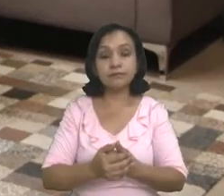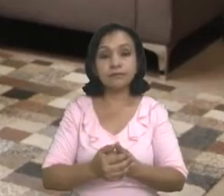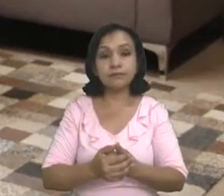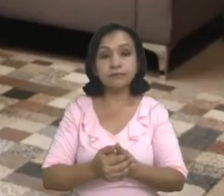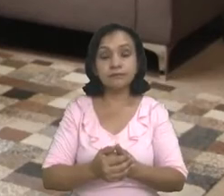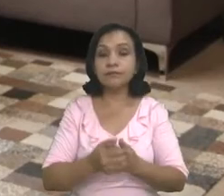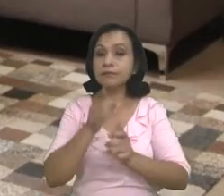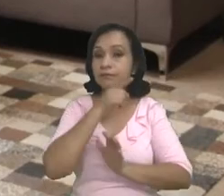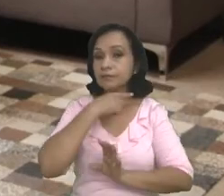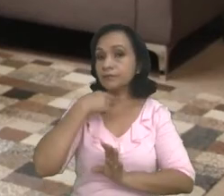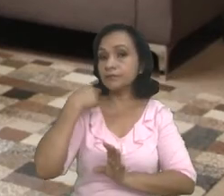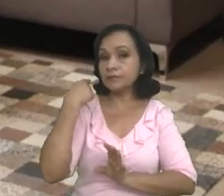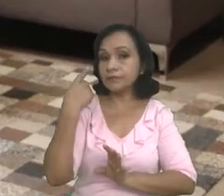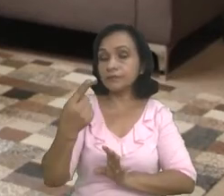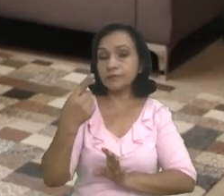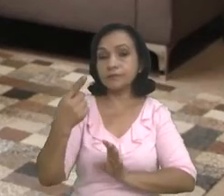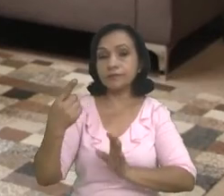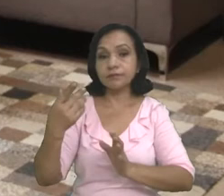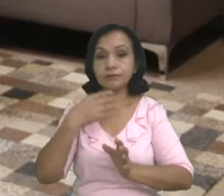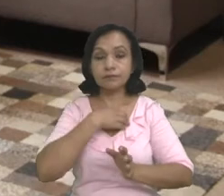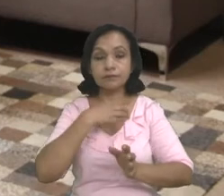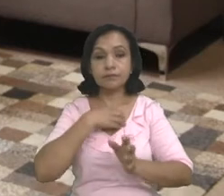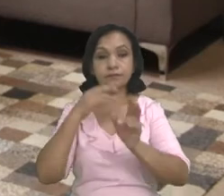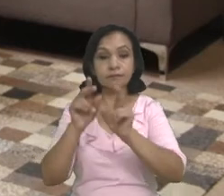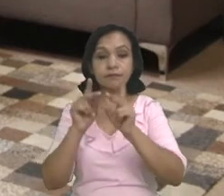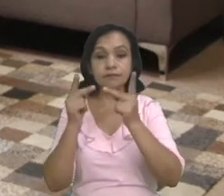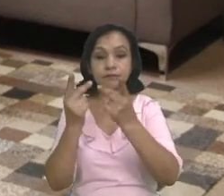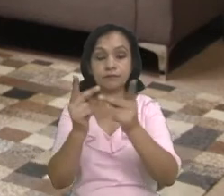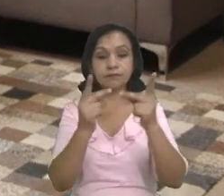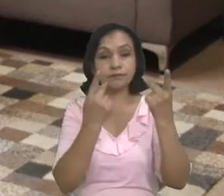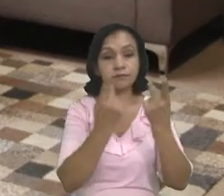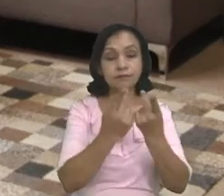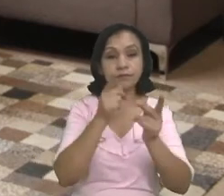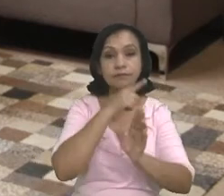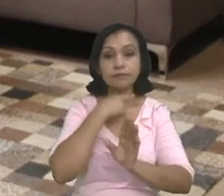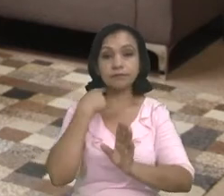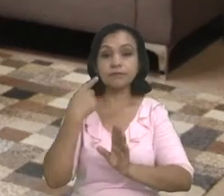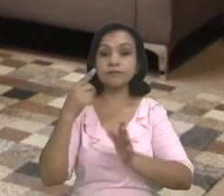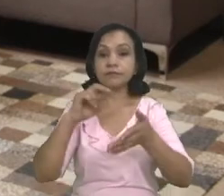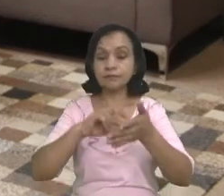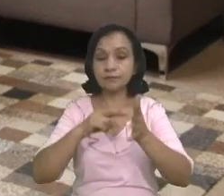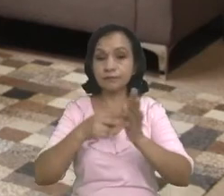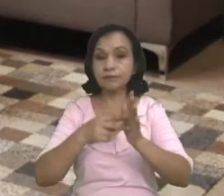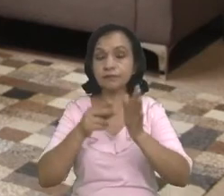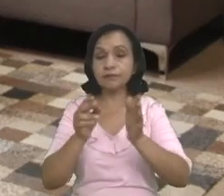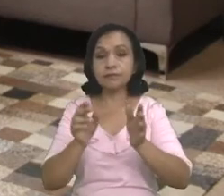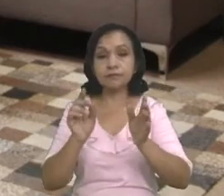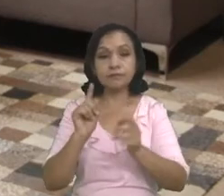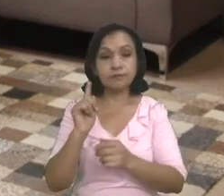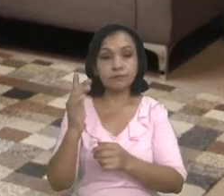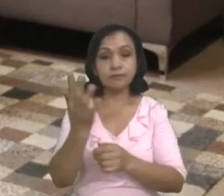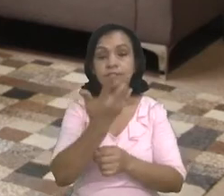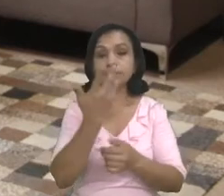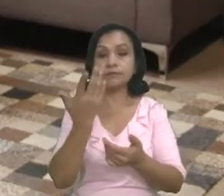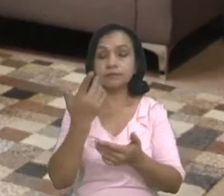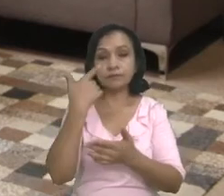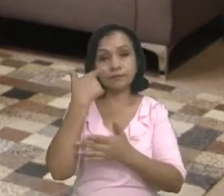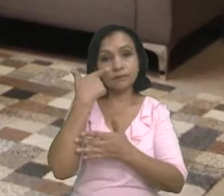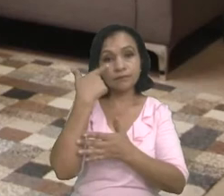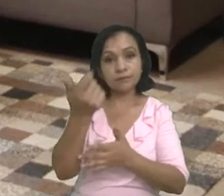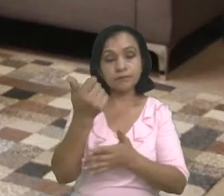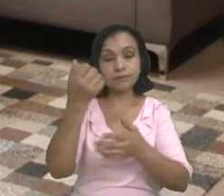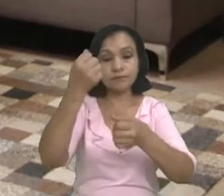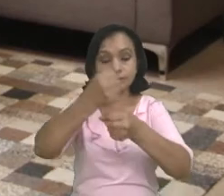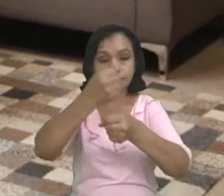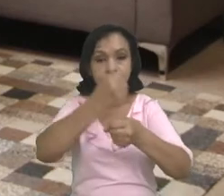la realidad y el comportamiento de nuestro pueblo frente a realidades como estas que son eminentemente globales en conocer un poquito el